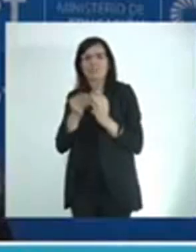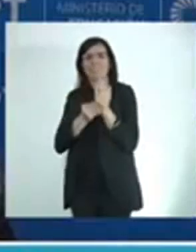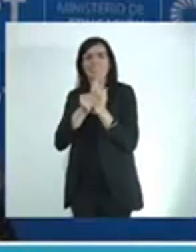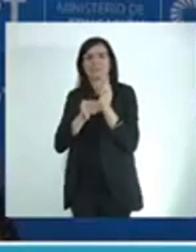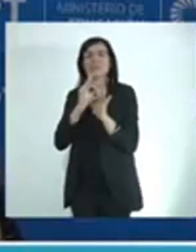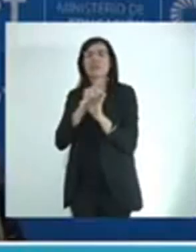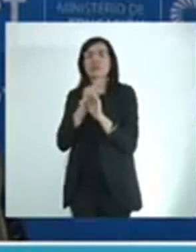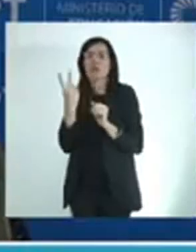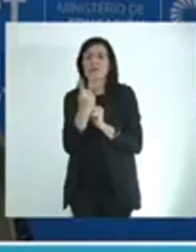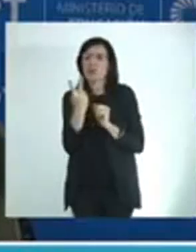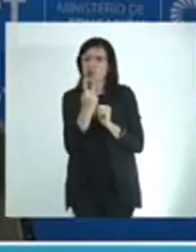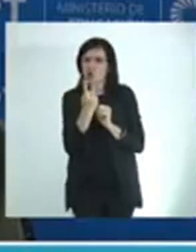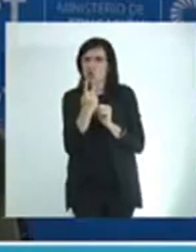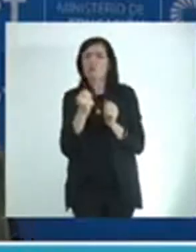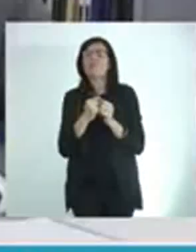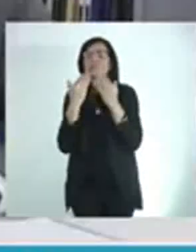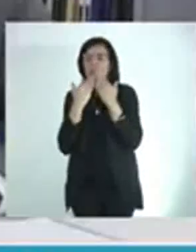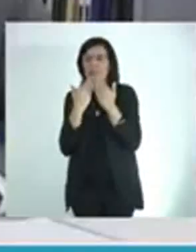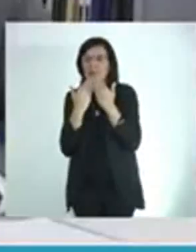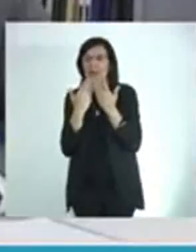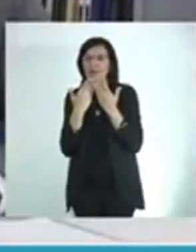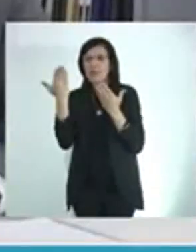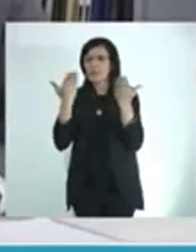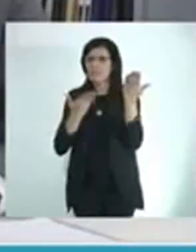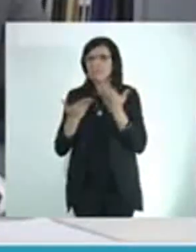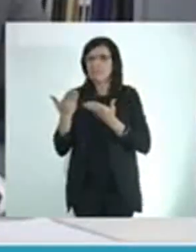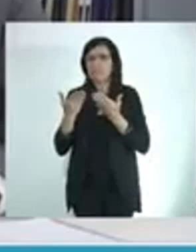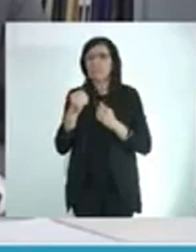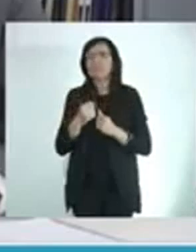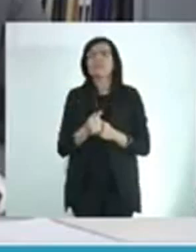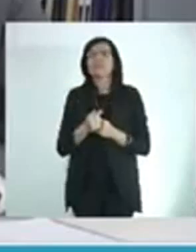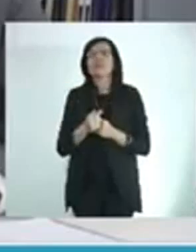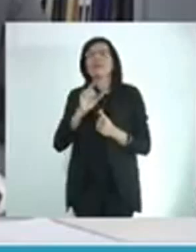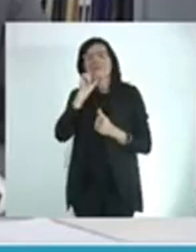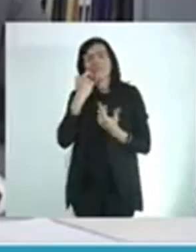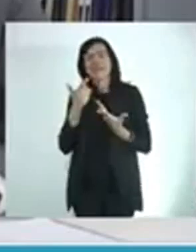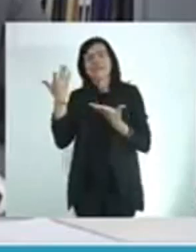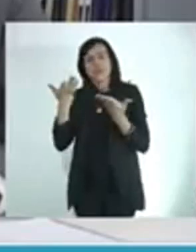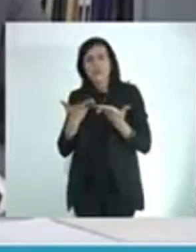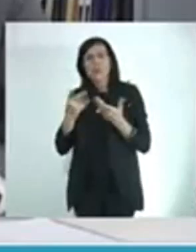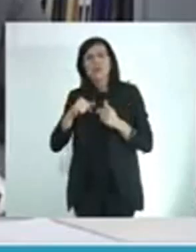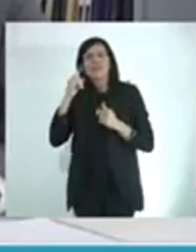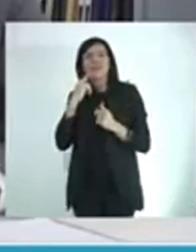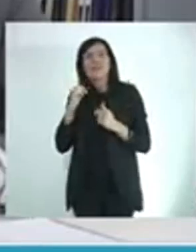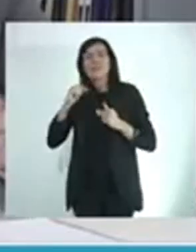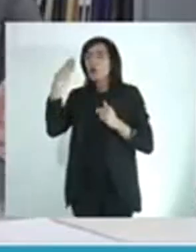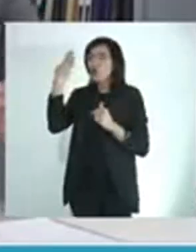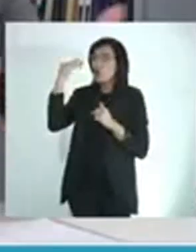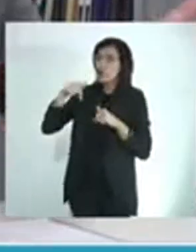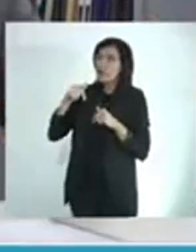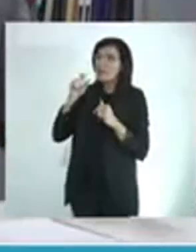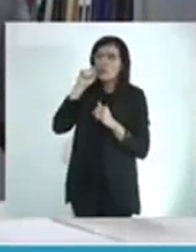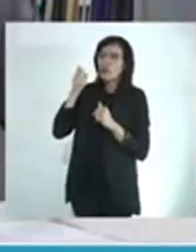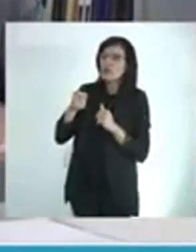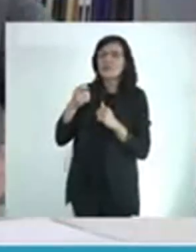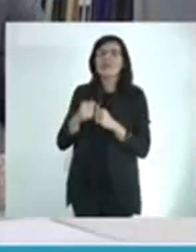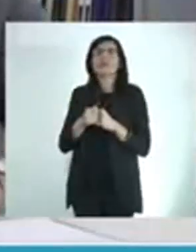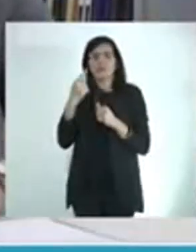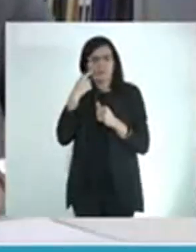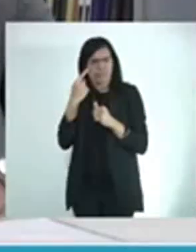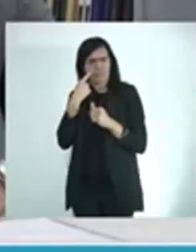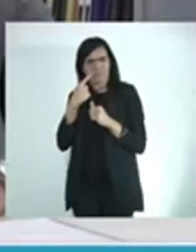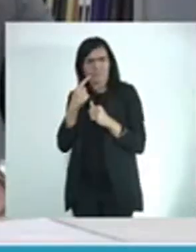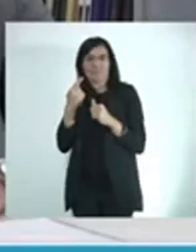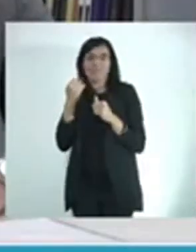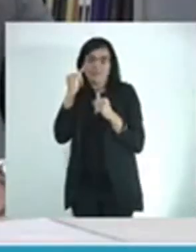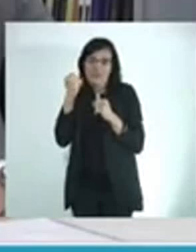Educación. ¿Cómo les va? Bienvenidos. Muy buenos días. Hola, ¿qué tal? ¿Cómo están? Bueno, un gusto que estén con nosotros, que vengan a este congreso. Me imagino que lo han estado siguiendo,